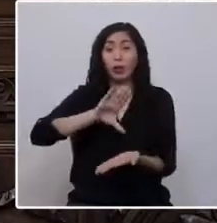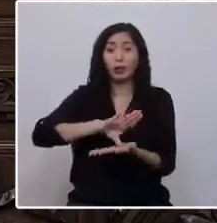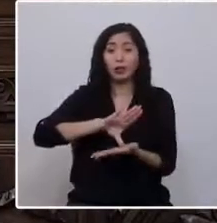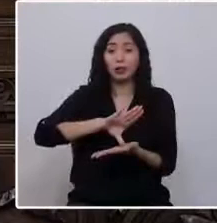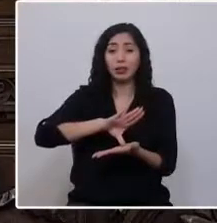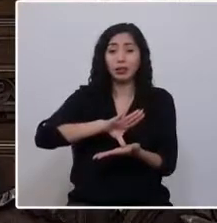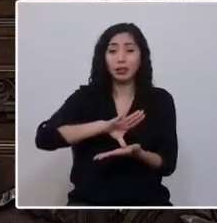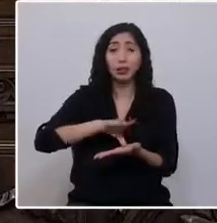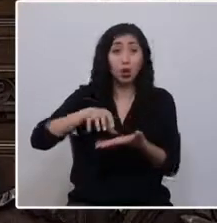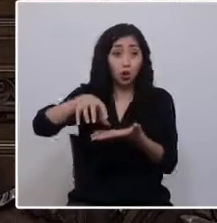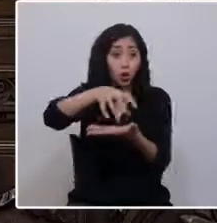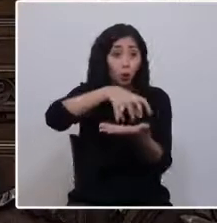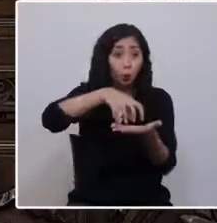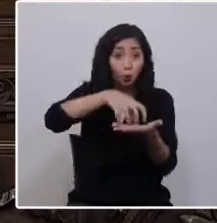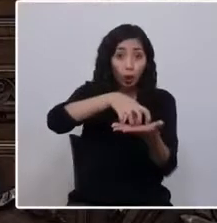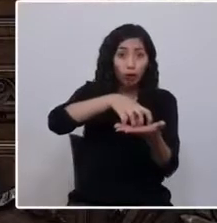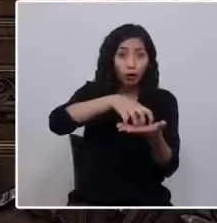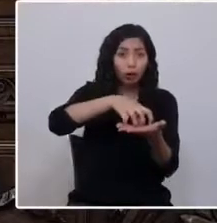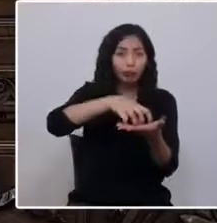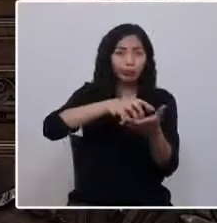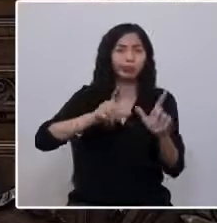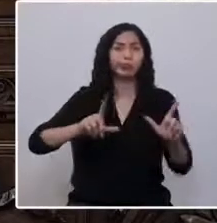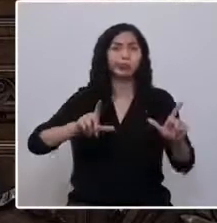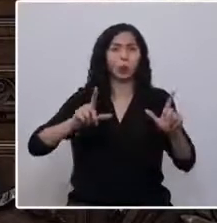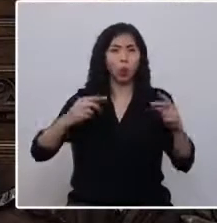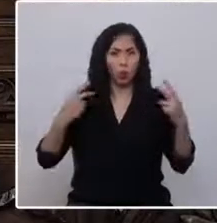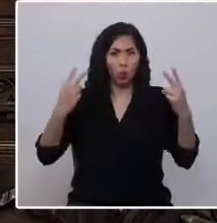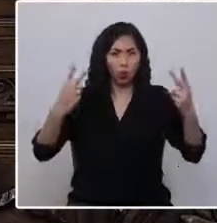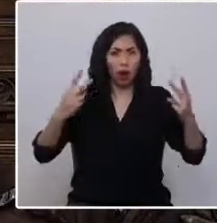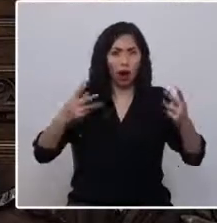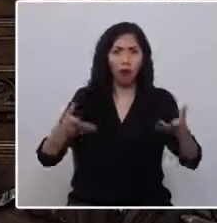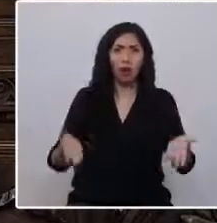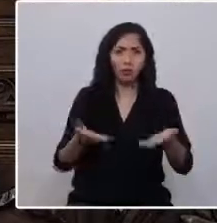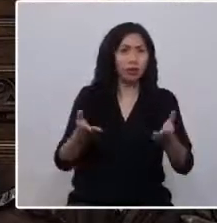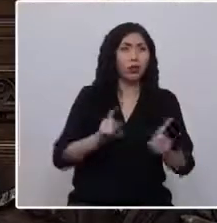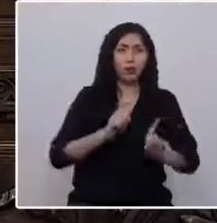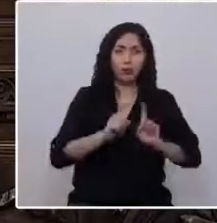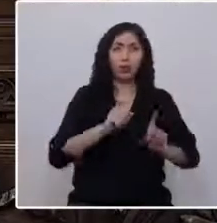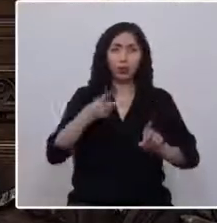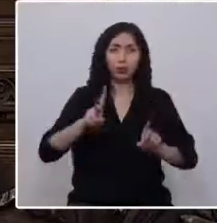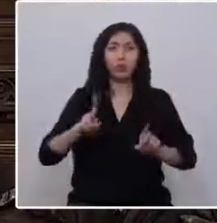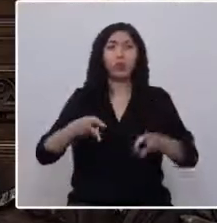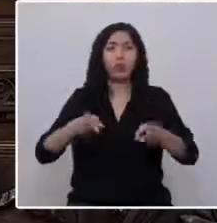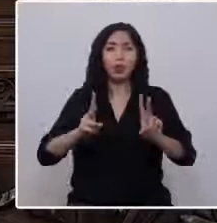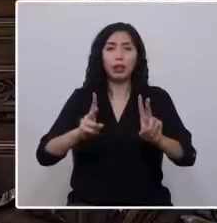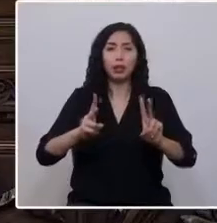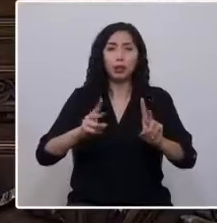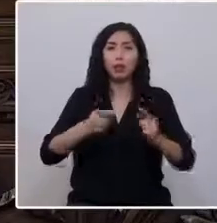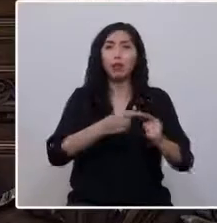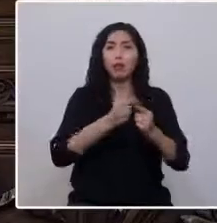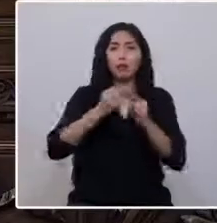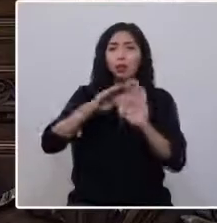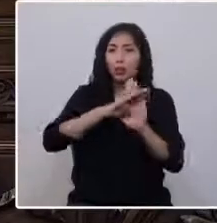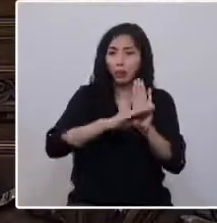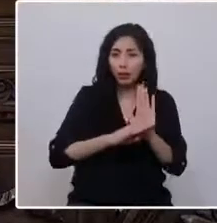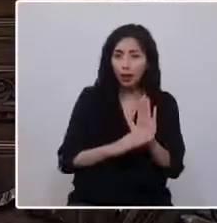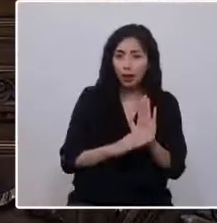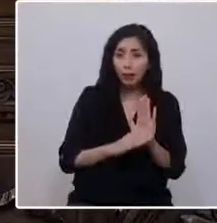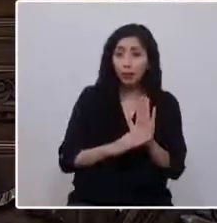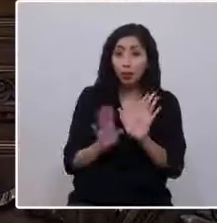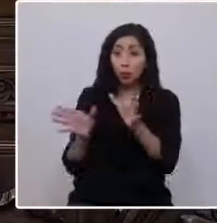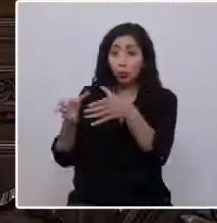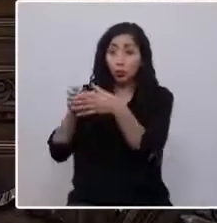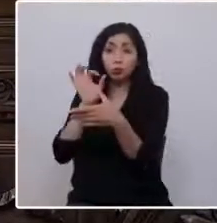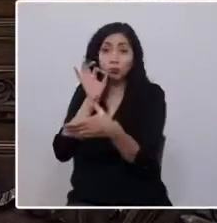cuando los pueblos asumen un papel activo en la defensa y promoción de sus derechos fundamentales las clases las clases privilegiadas tienden a